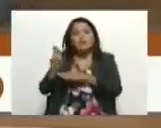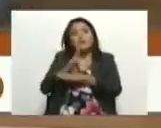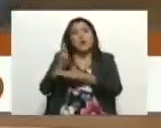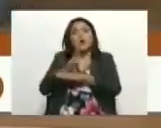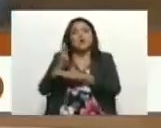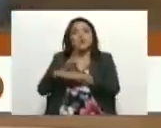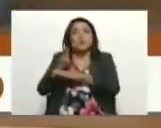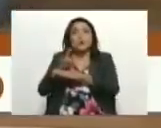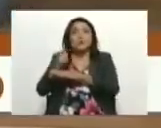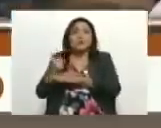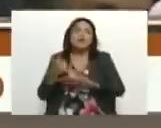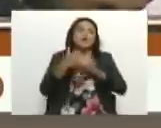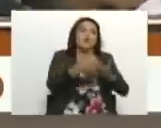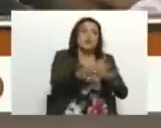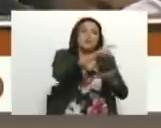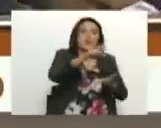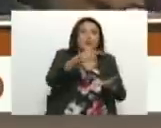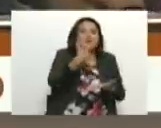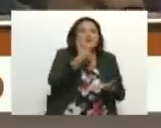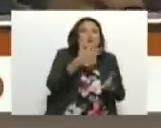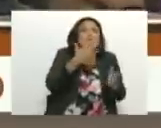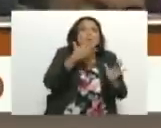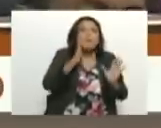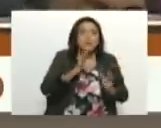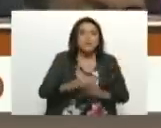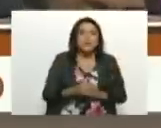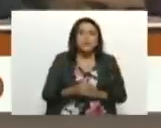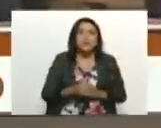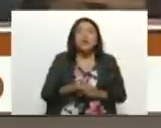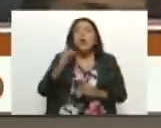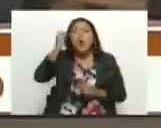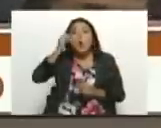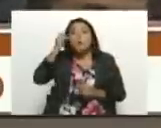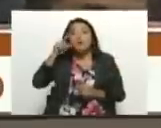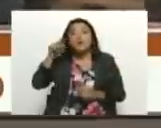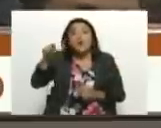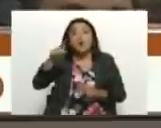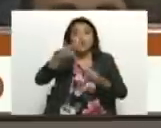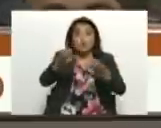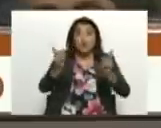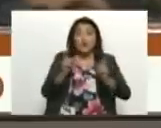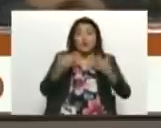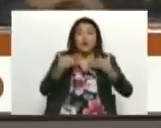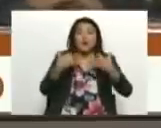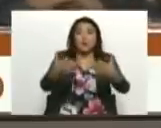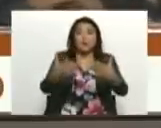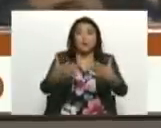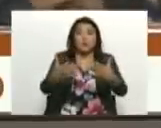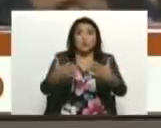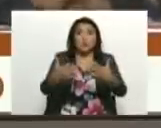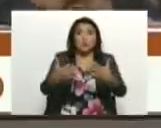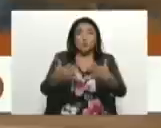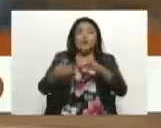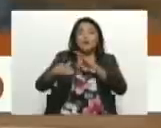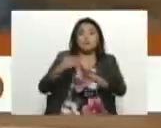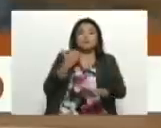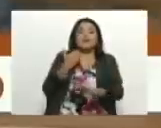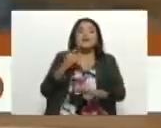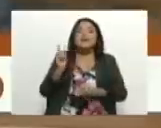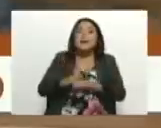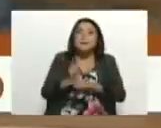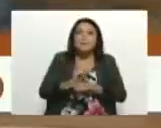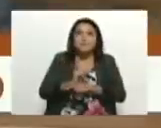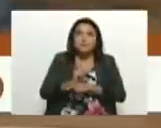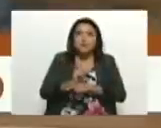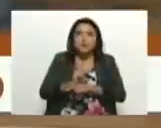Les pedimos que las observaciones y las consideraciones nos las hagan llegar de manera urgente para que esta ley sea aprobada, presentada ante la Asamblea Nacional